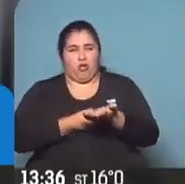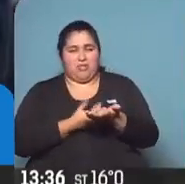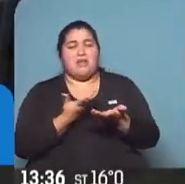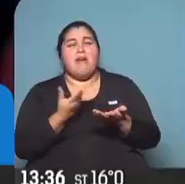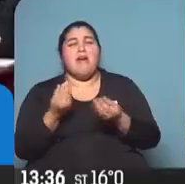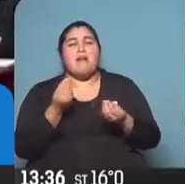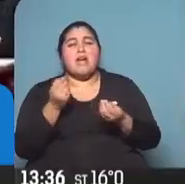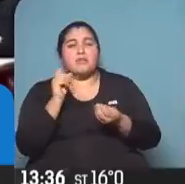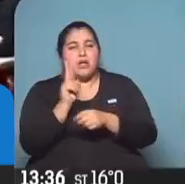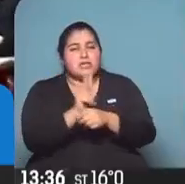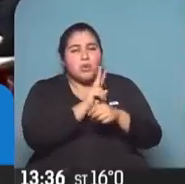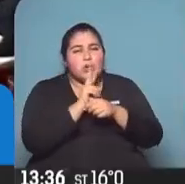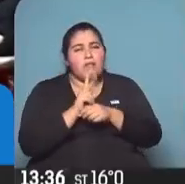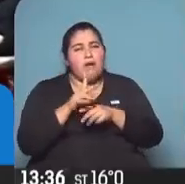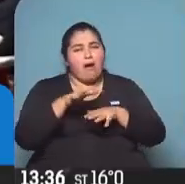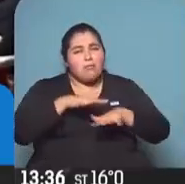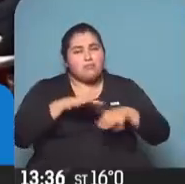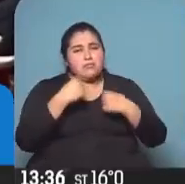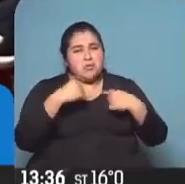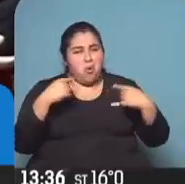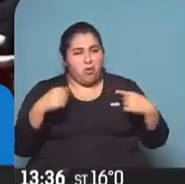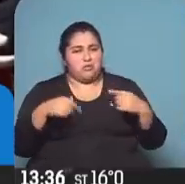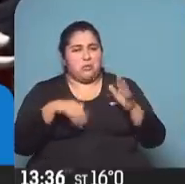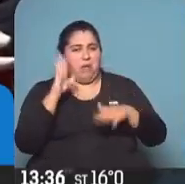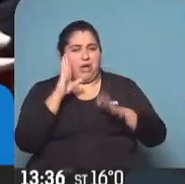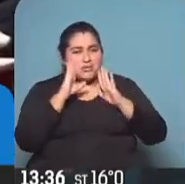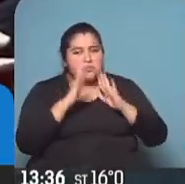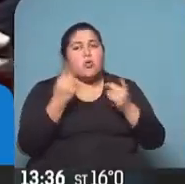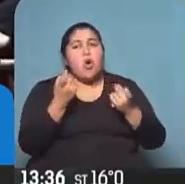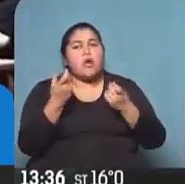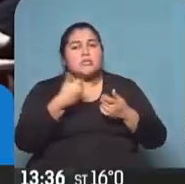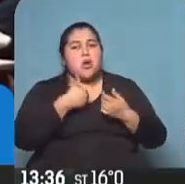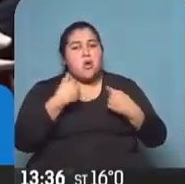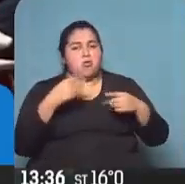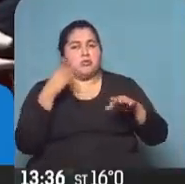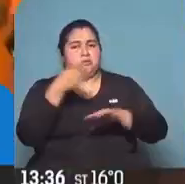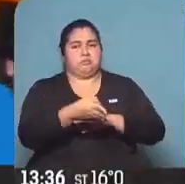y el orden público o restablecer o cuando no fuera peor de demostración